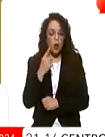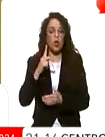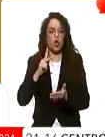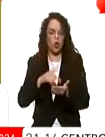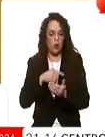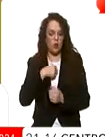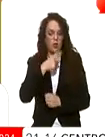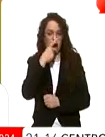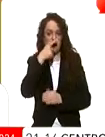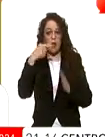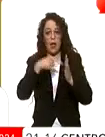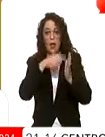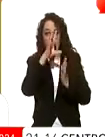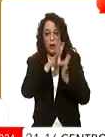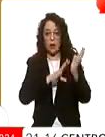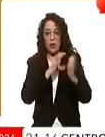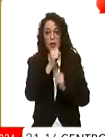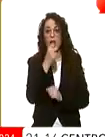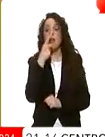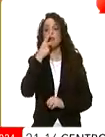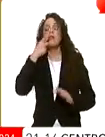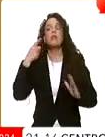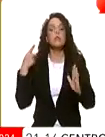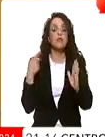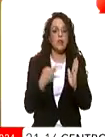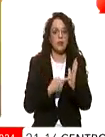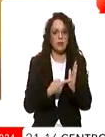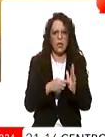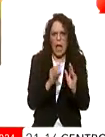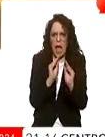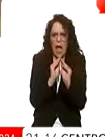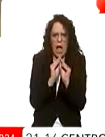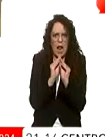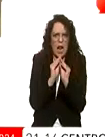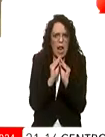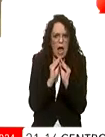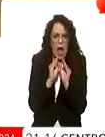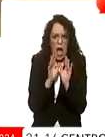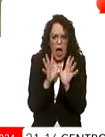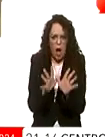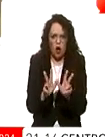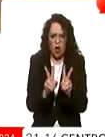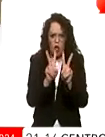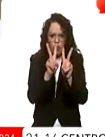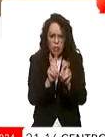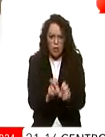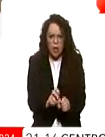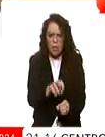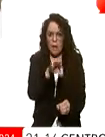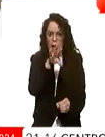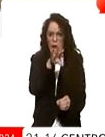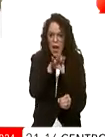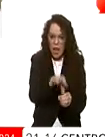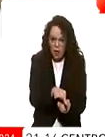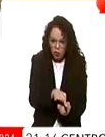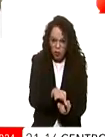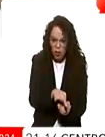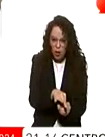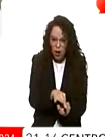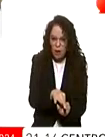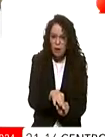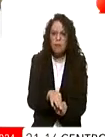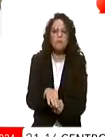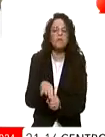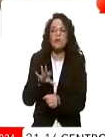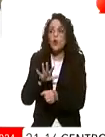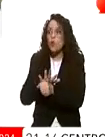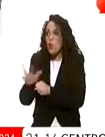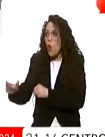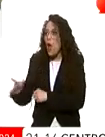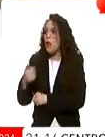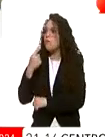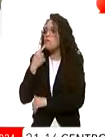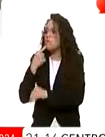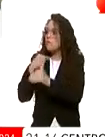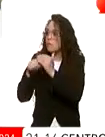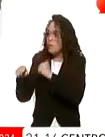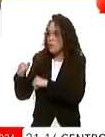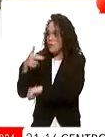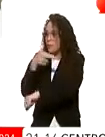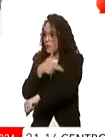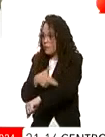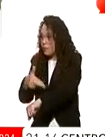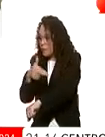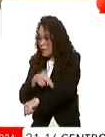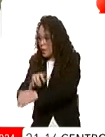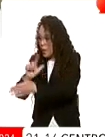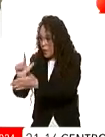la Constitución establece que en materia electoral ninguno de los medios de impugnación, ya se encuentren en la Constitución o en la ley,